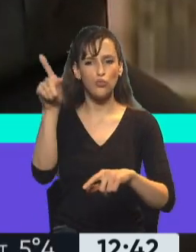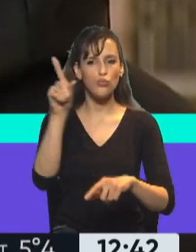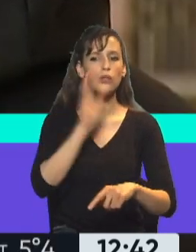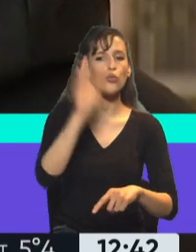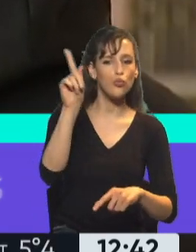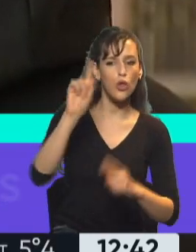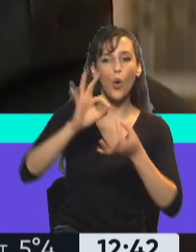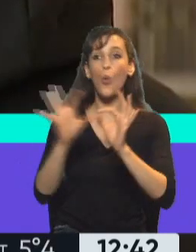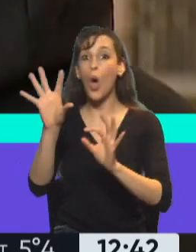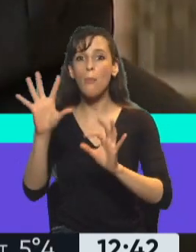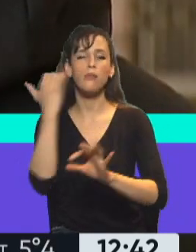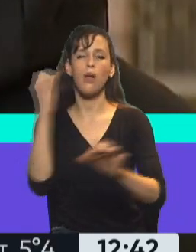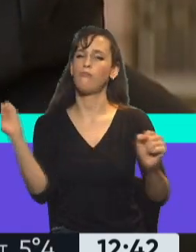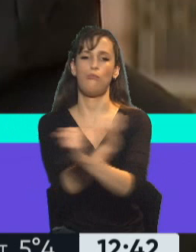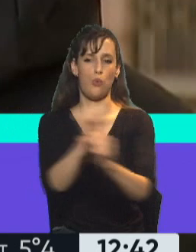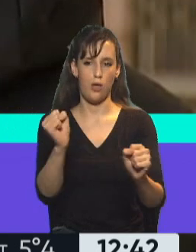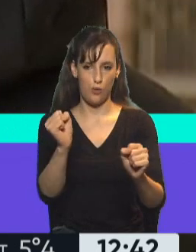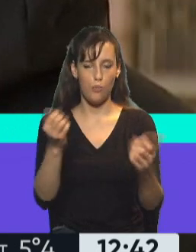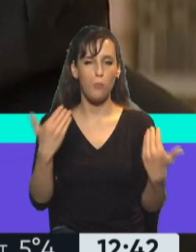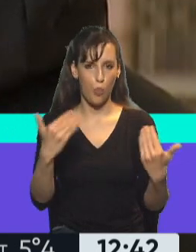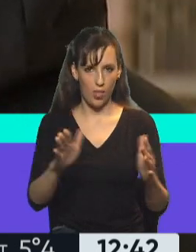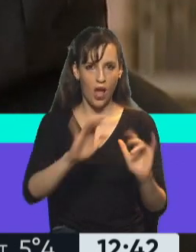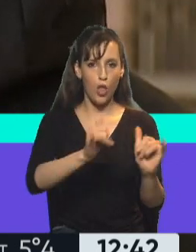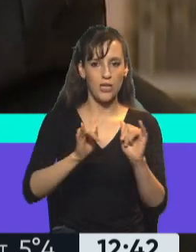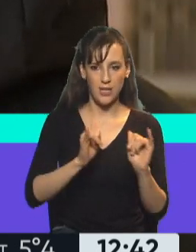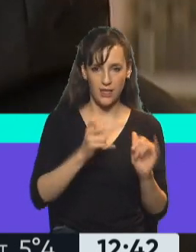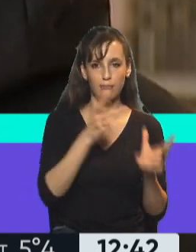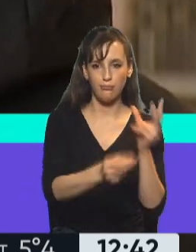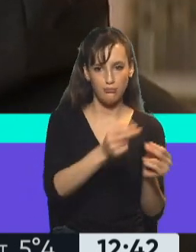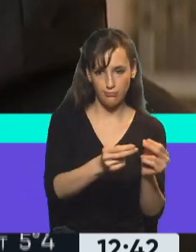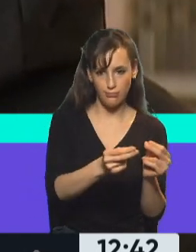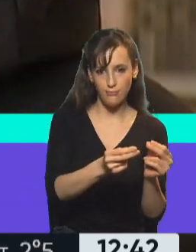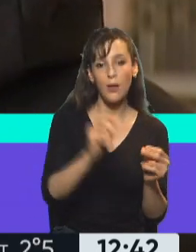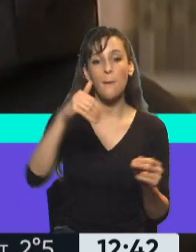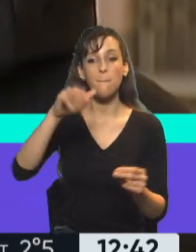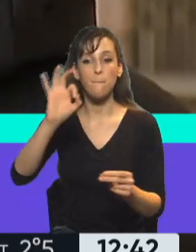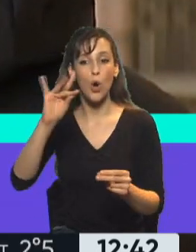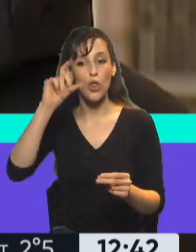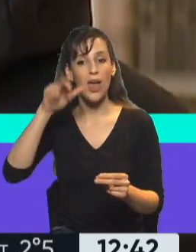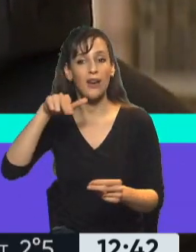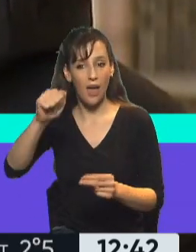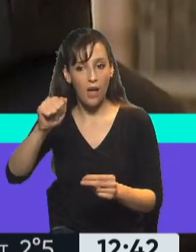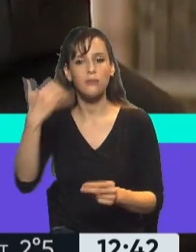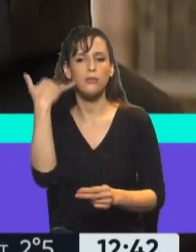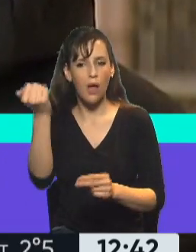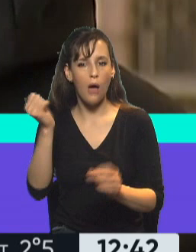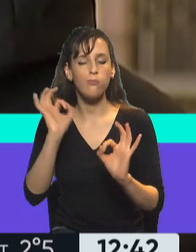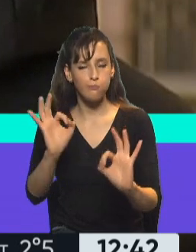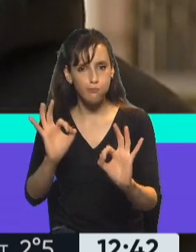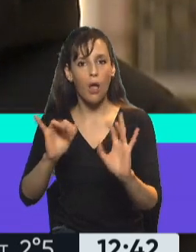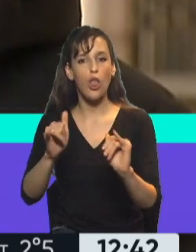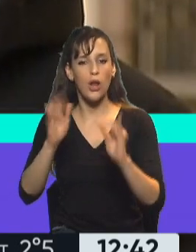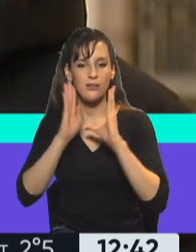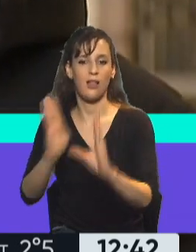adolescentes, y la de Moderna tiene autorización reciente de la Agencia Europea para Adolescentes. Así que también eso permite